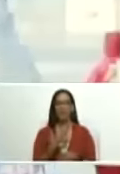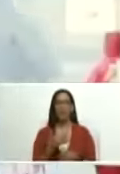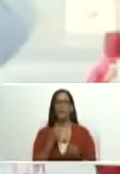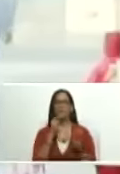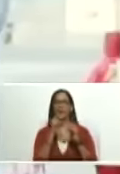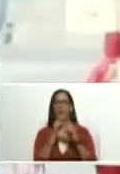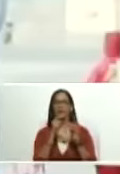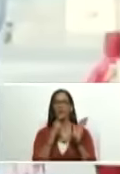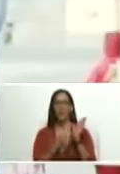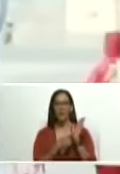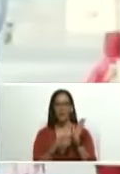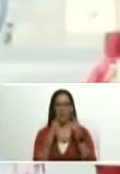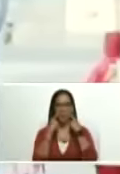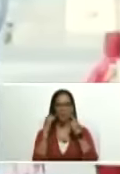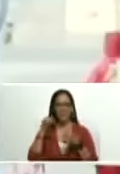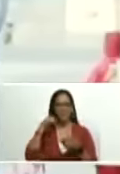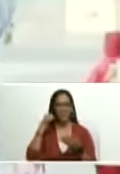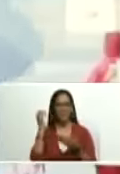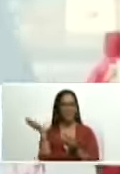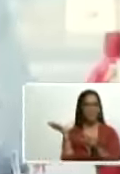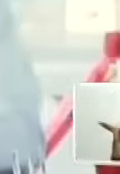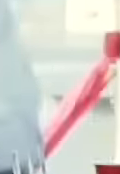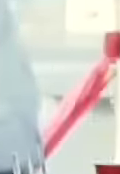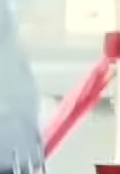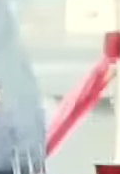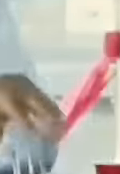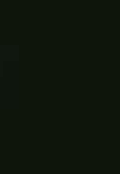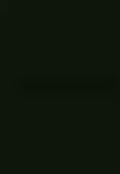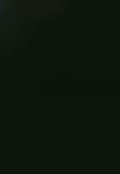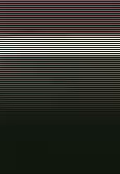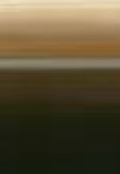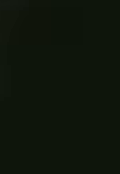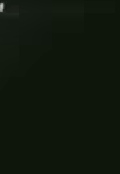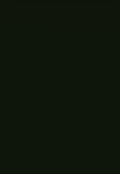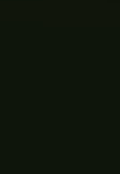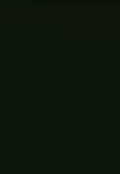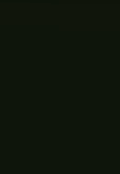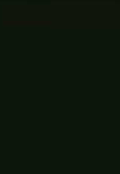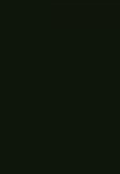cumplida. Vamos a ver este video. Adelante.